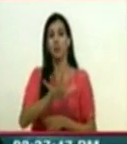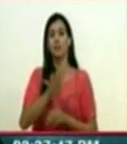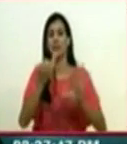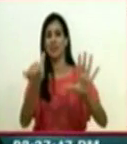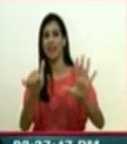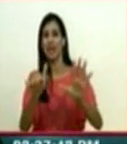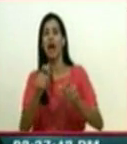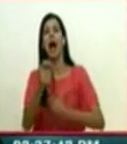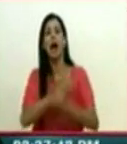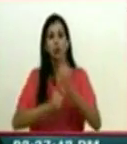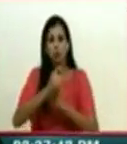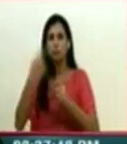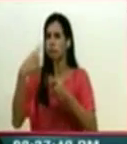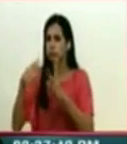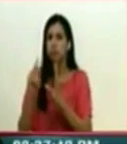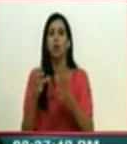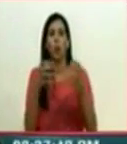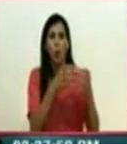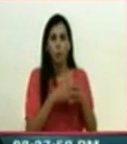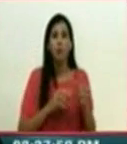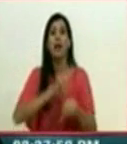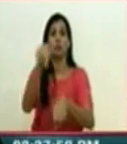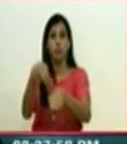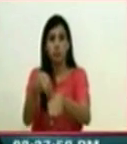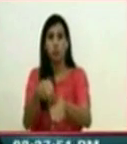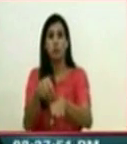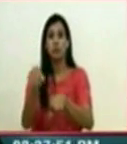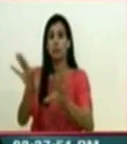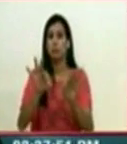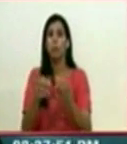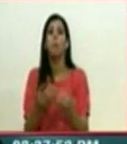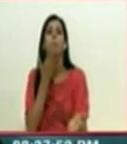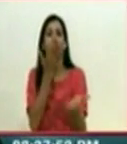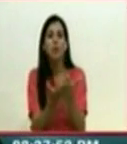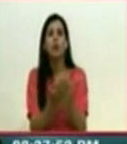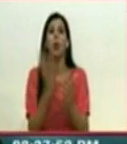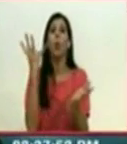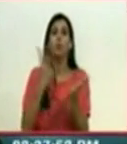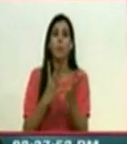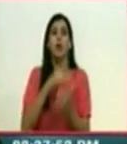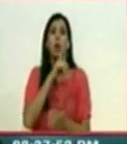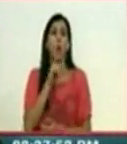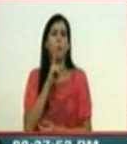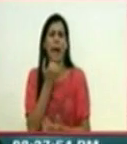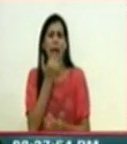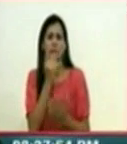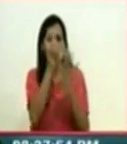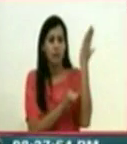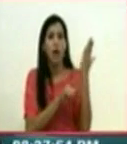56 asociaciones y gremios a nivel nacional. Postularon casi 4.000 nombres, Jaime. Bueno, ya se